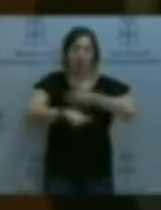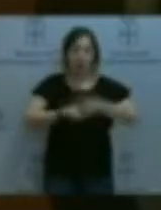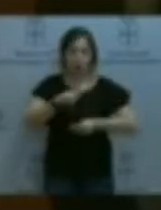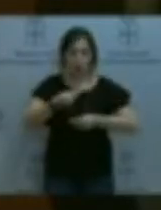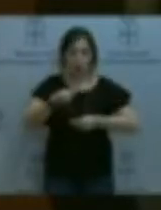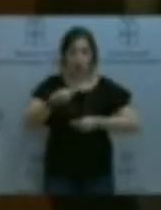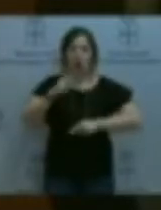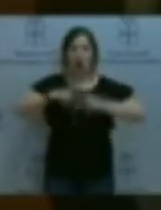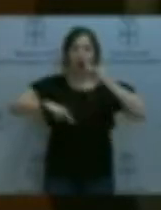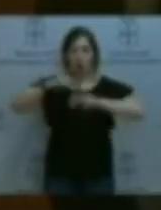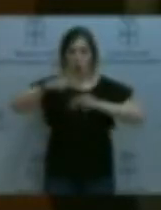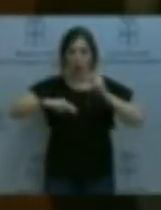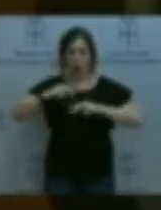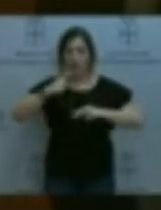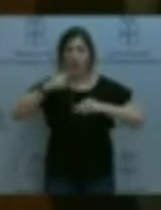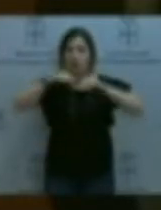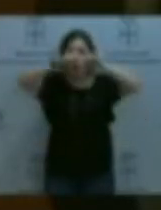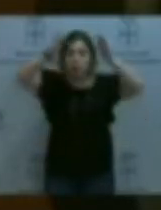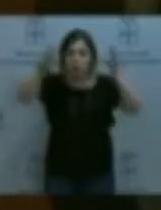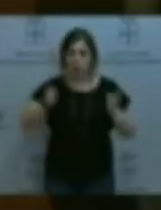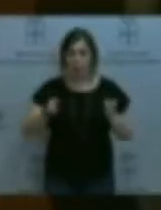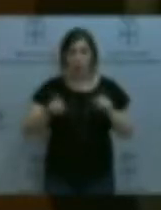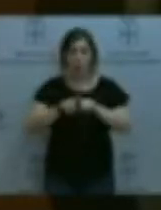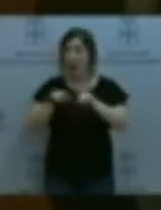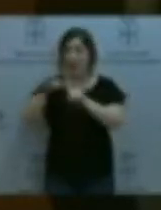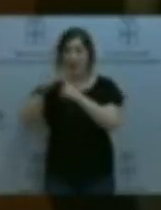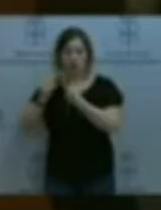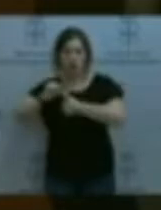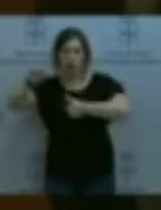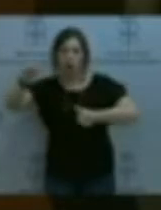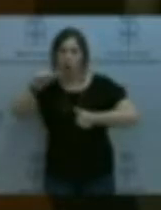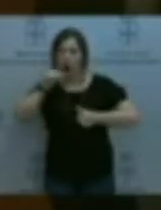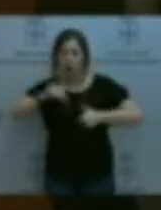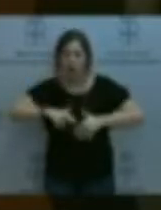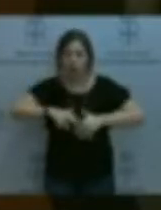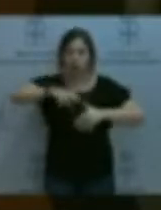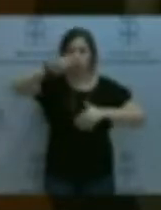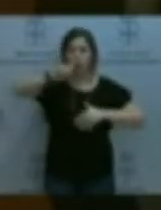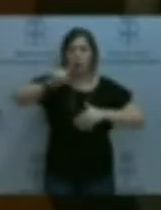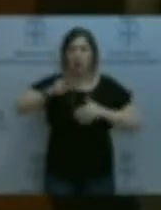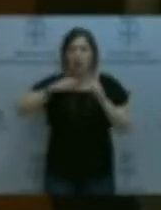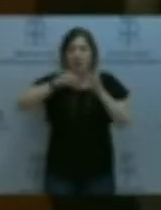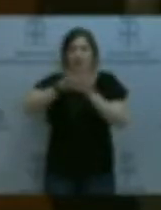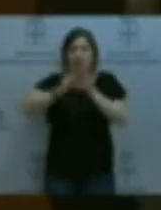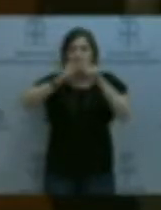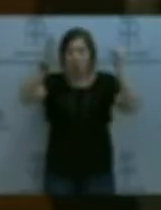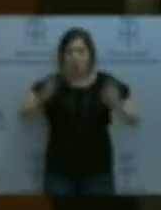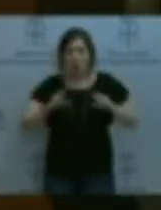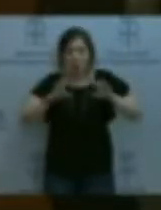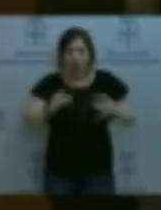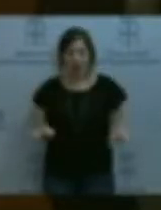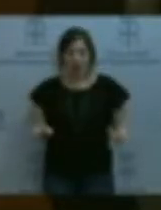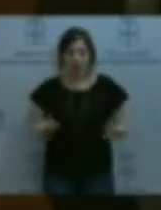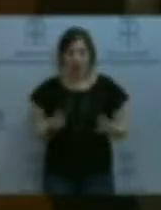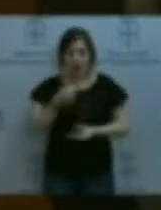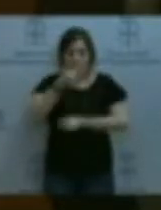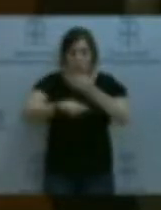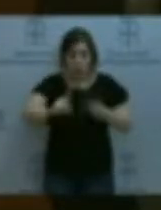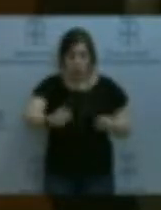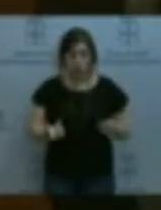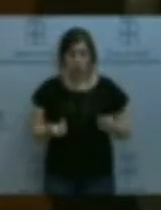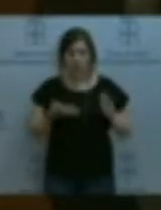caso de gijón no inundado pero sí inutilizado o sea otro despilfarro más mire el señor consejero el problema de las cosas